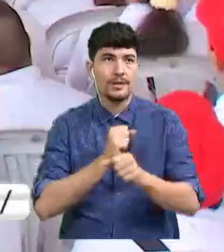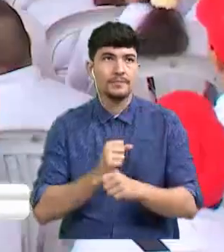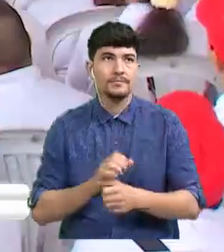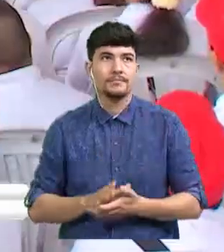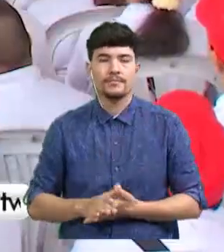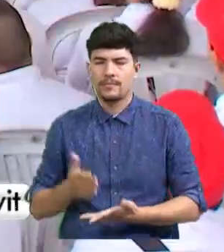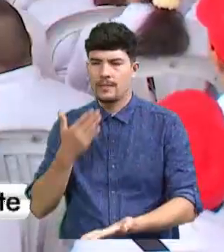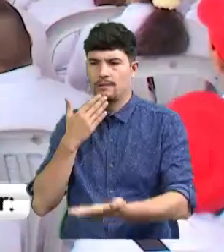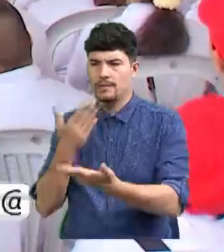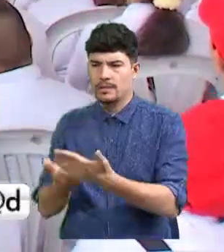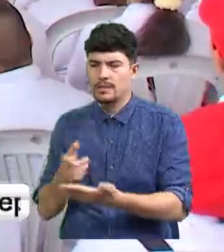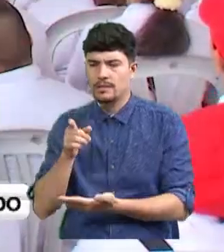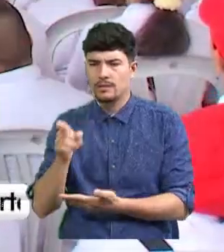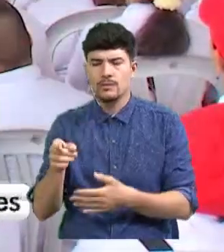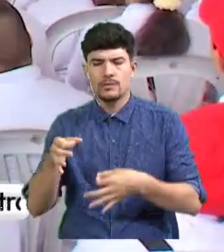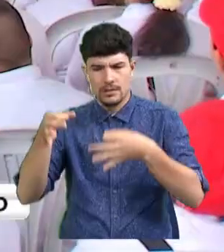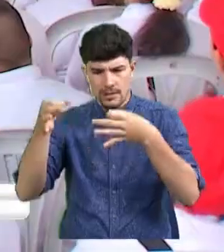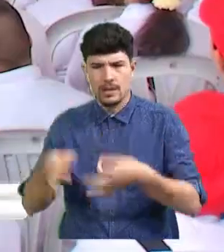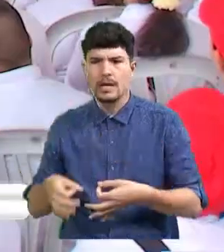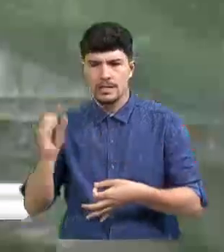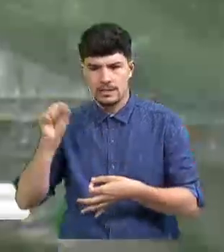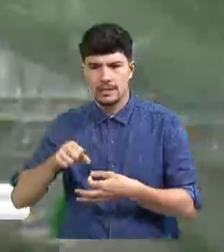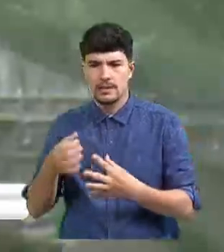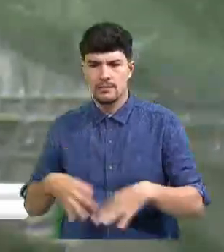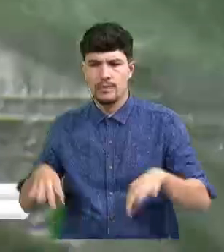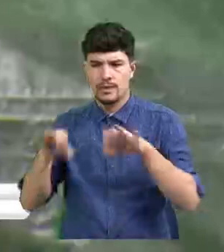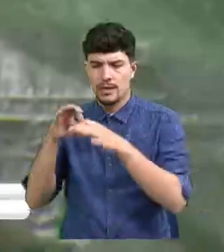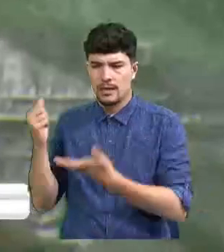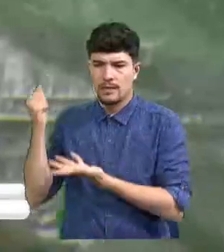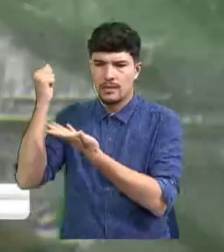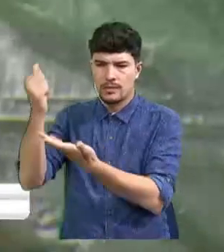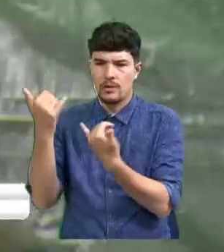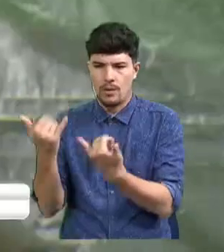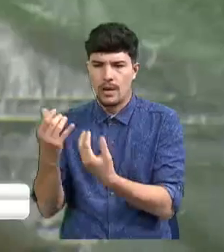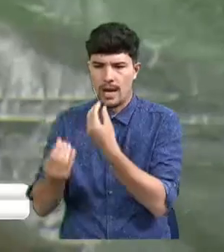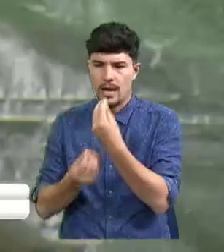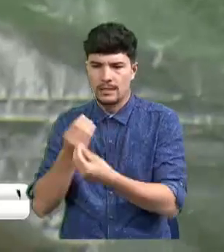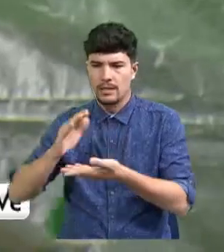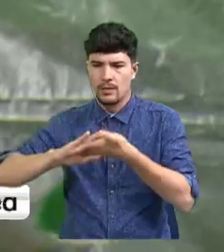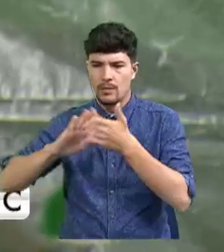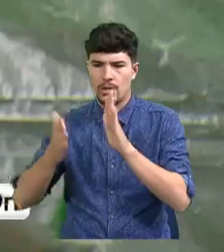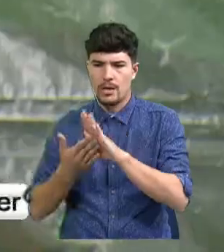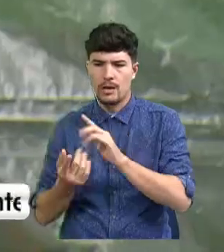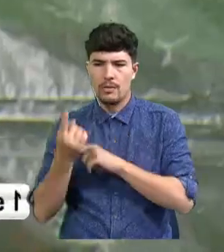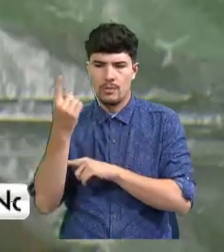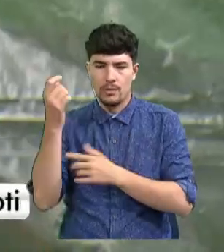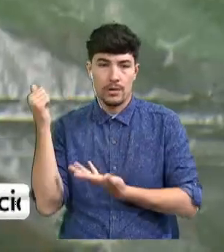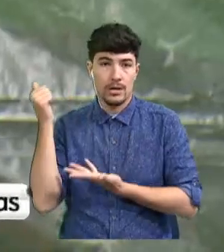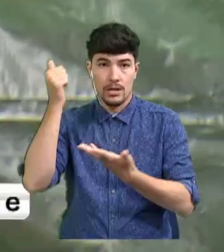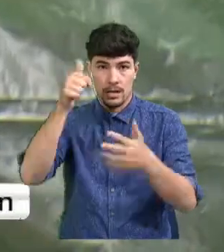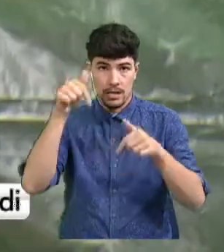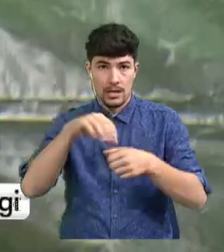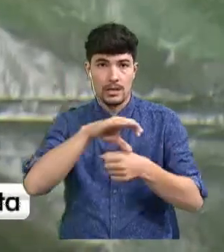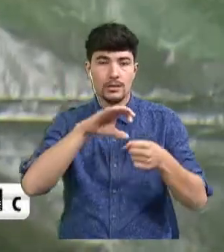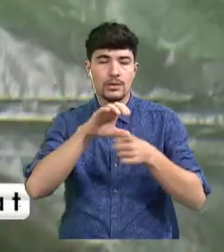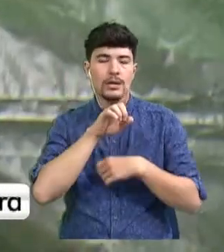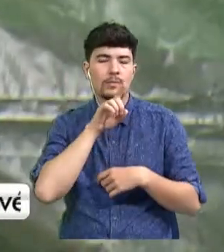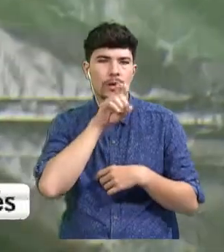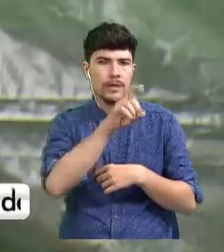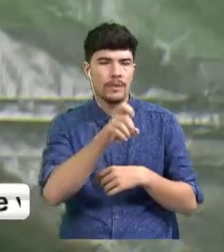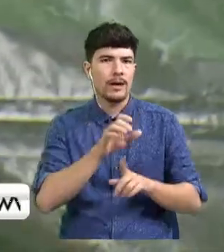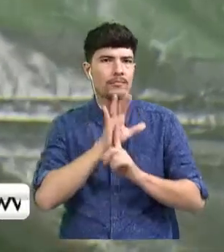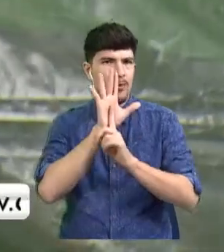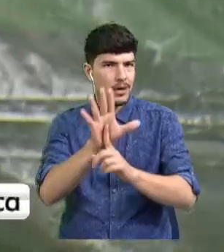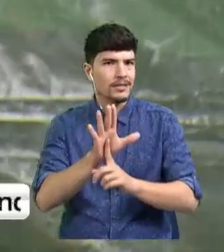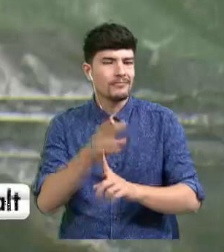Secretario, muchas gracias. Sin duda una importante inversión que se hace hoy en la Comuna 1, uno de los más grandes de la ciudad de Bucaramanga, que deja en